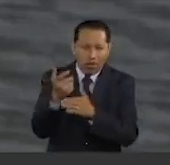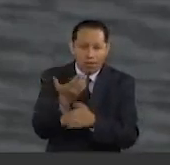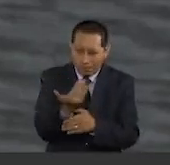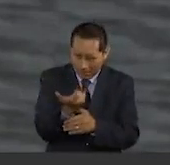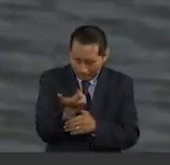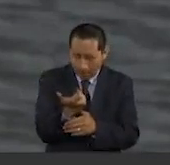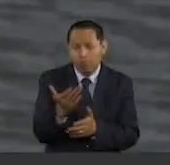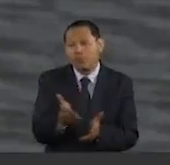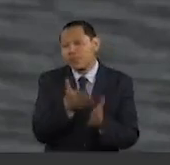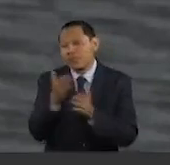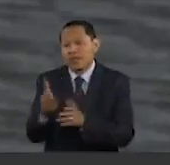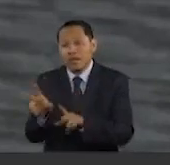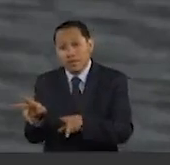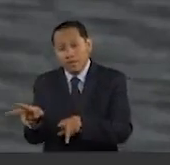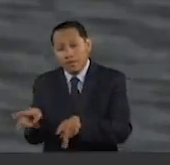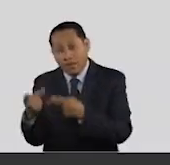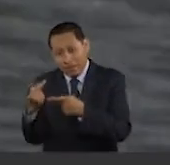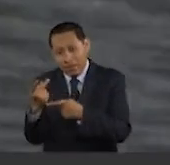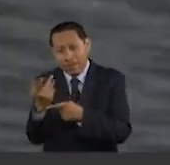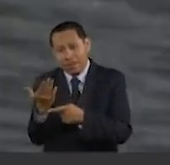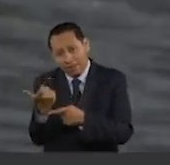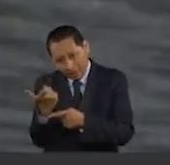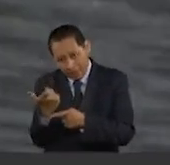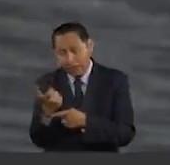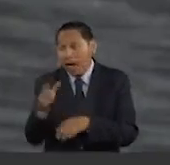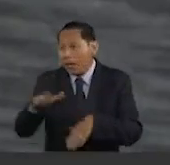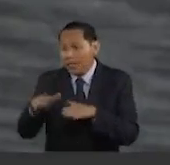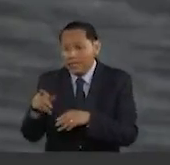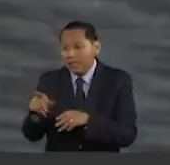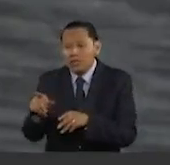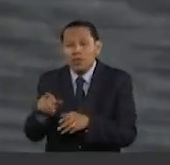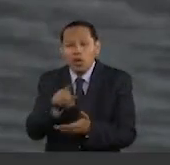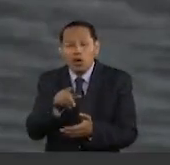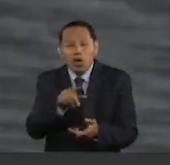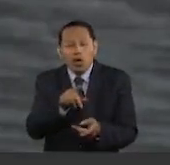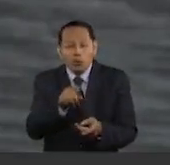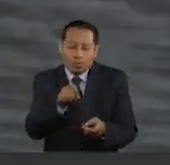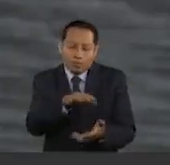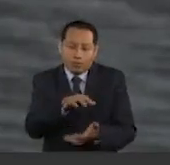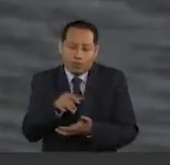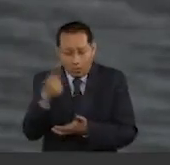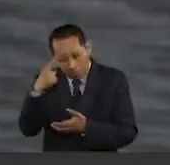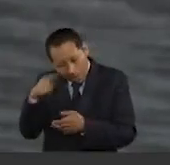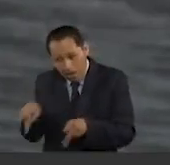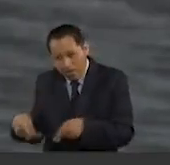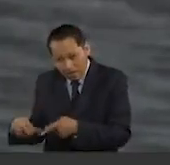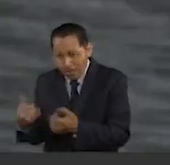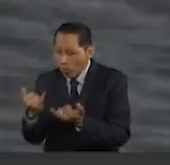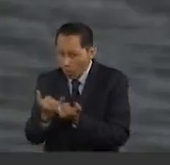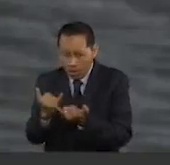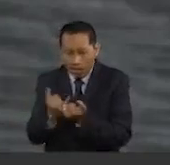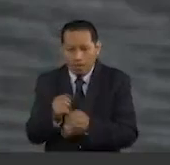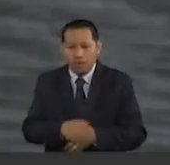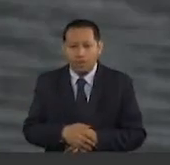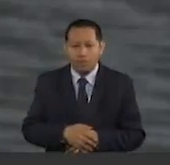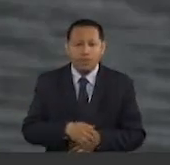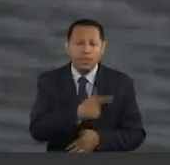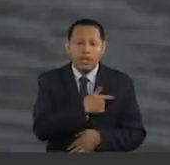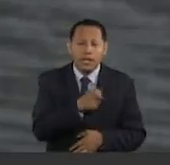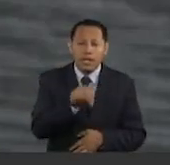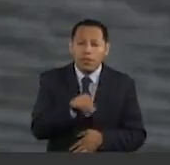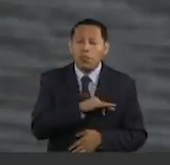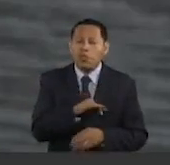luego incluso hasta en menudeo. Tenemos que apartar la Guardia Nacional para quitar esa